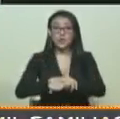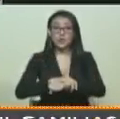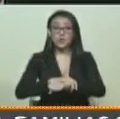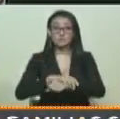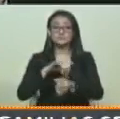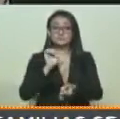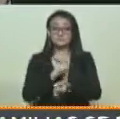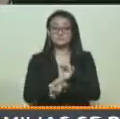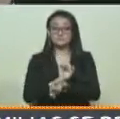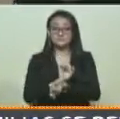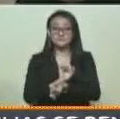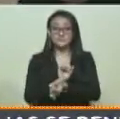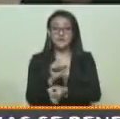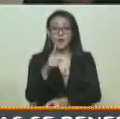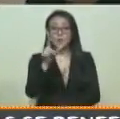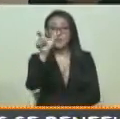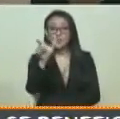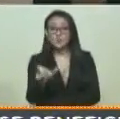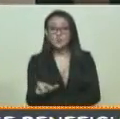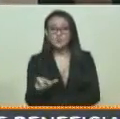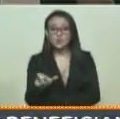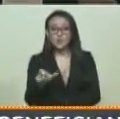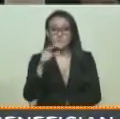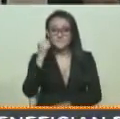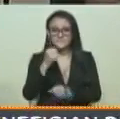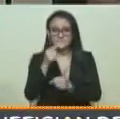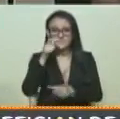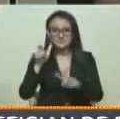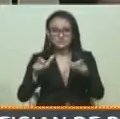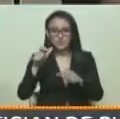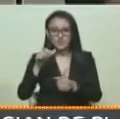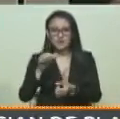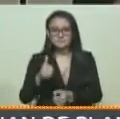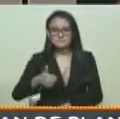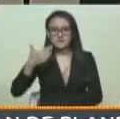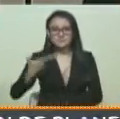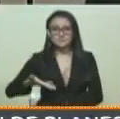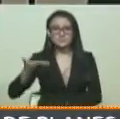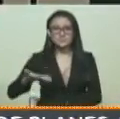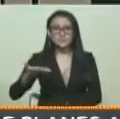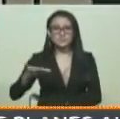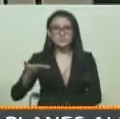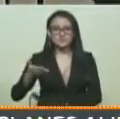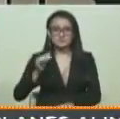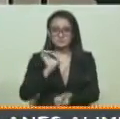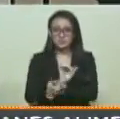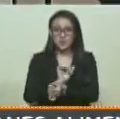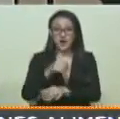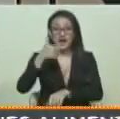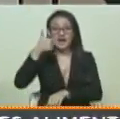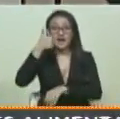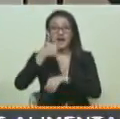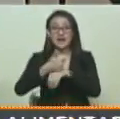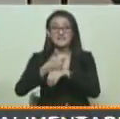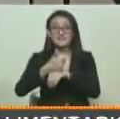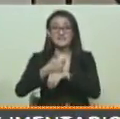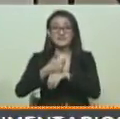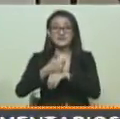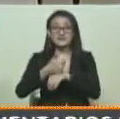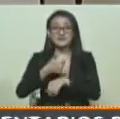detener a uno de los operadores más importantes, jefe de